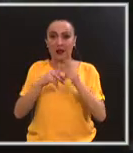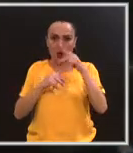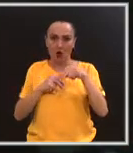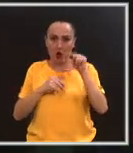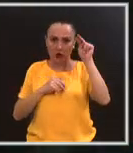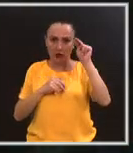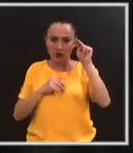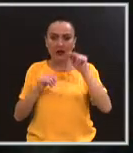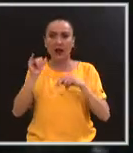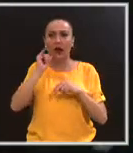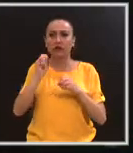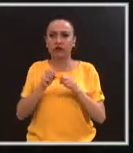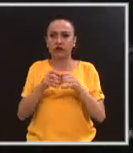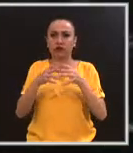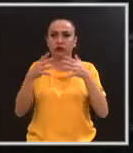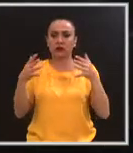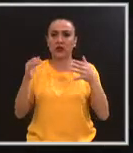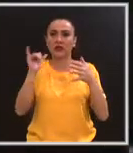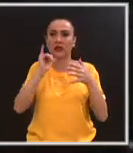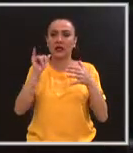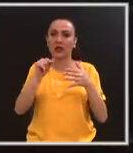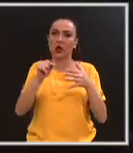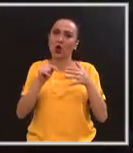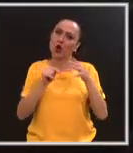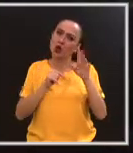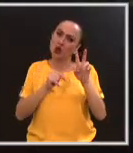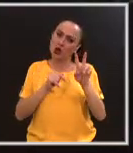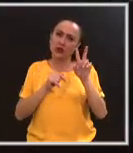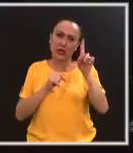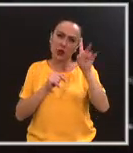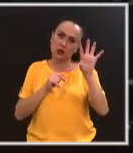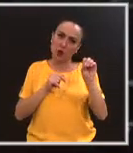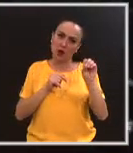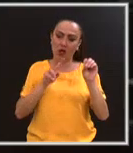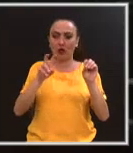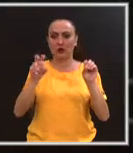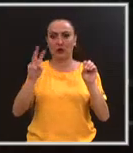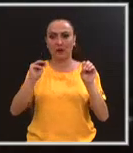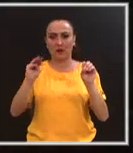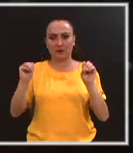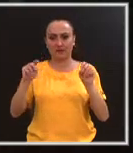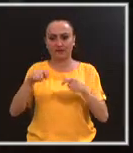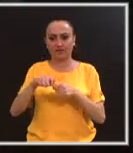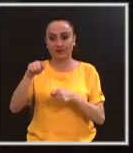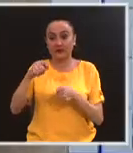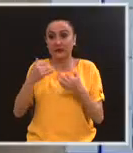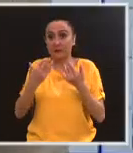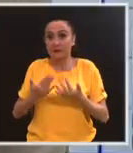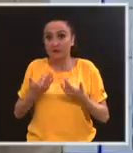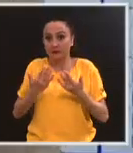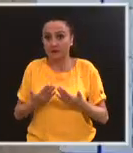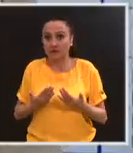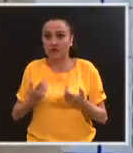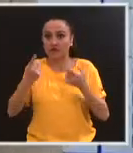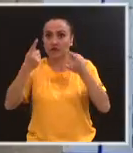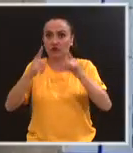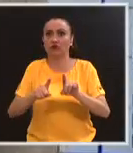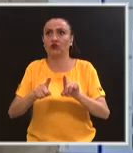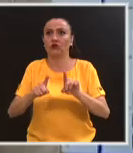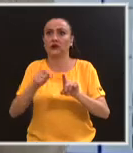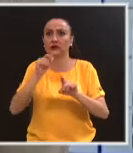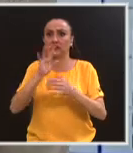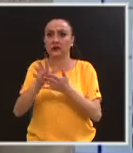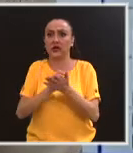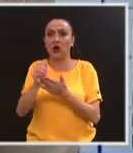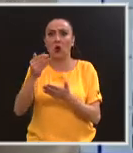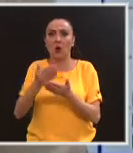Norte La acumulación estará entre los 150 y 200 mm que produzca este efecto de arrastre de